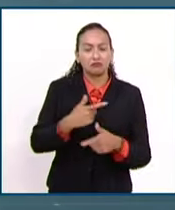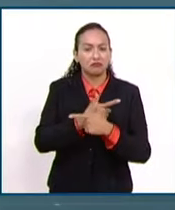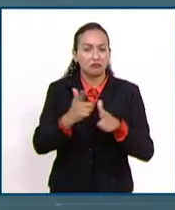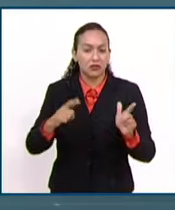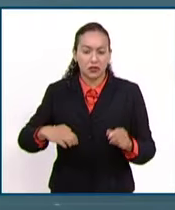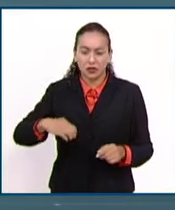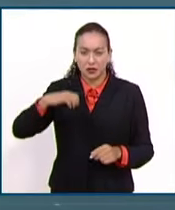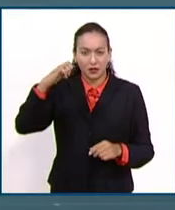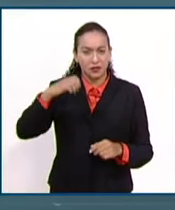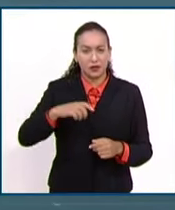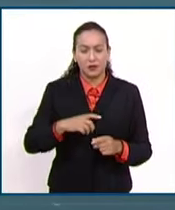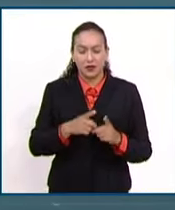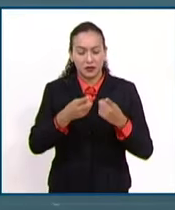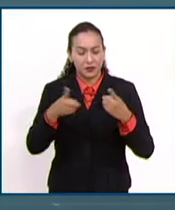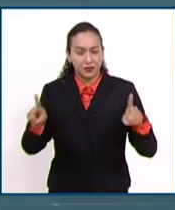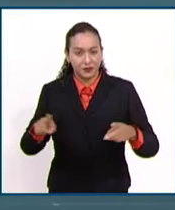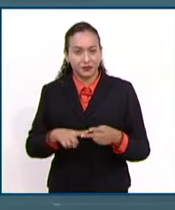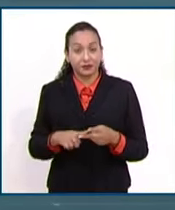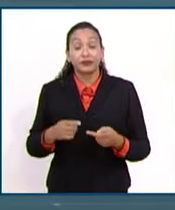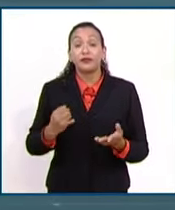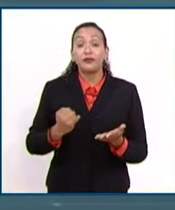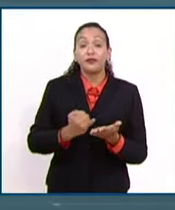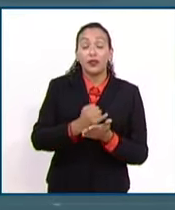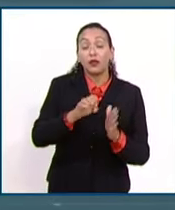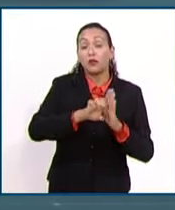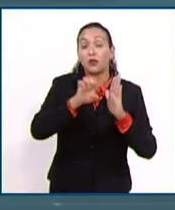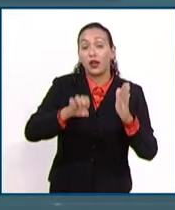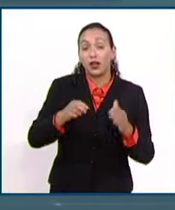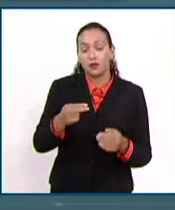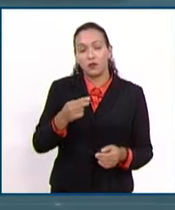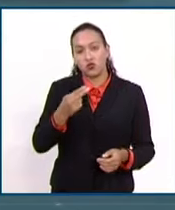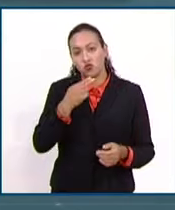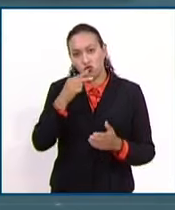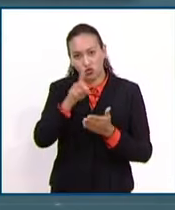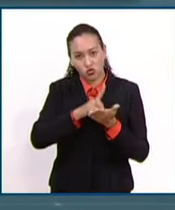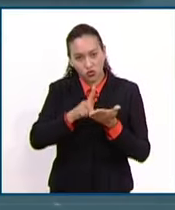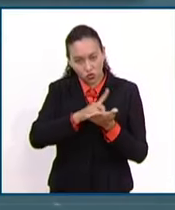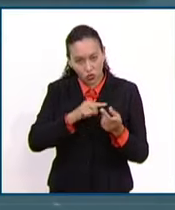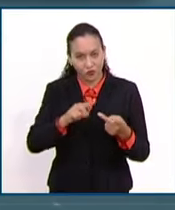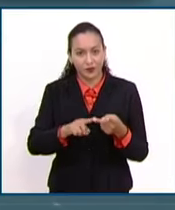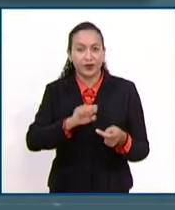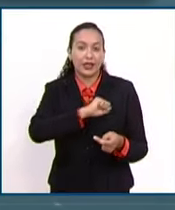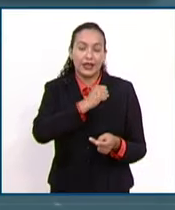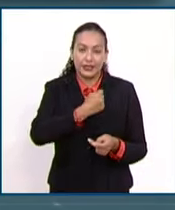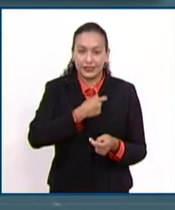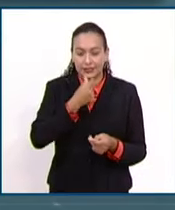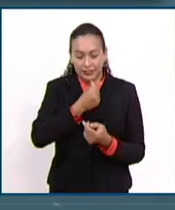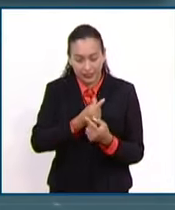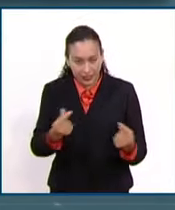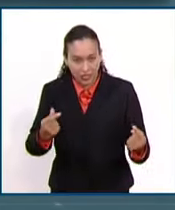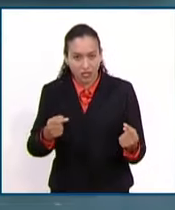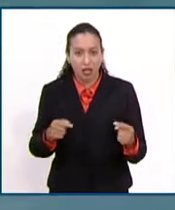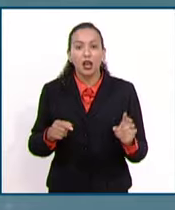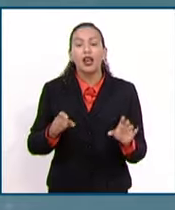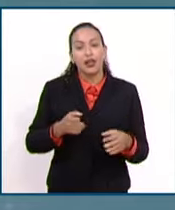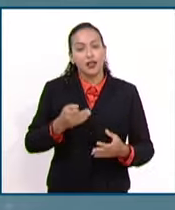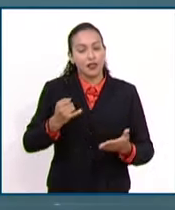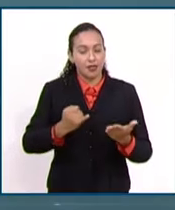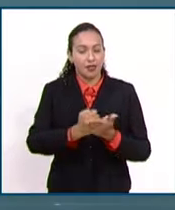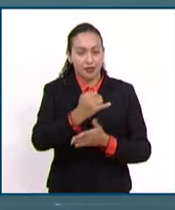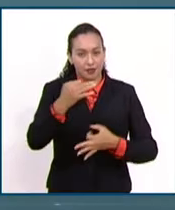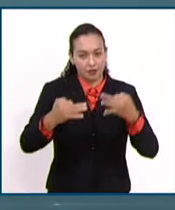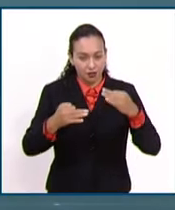investigación científica en sentencias sobre consumo de drogas, la salud mental infantil y la toma de decisiones judiciales,